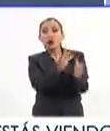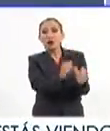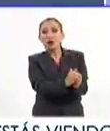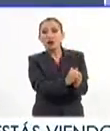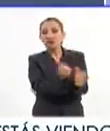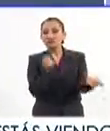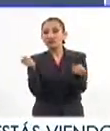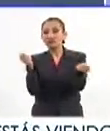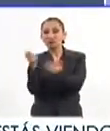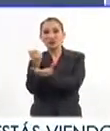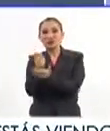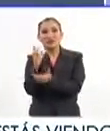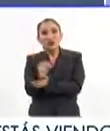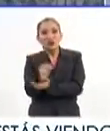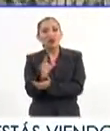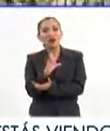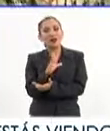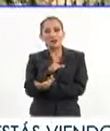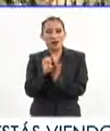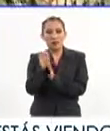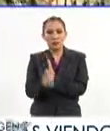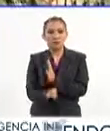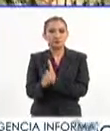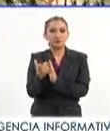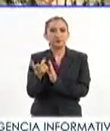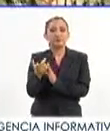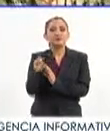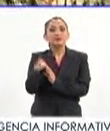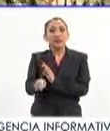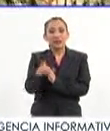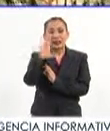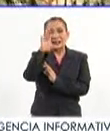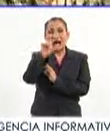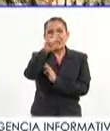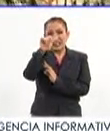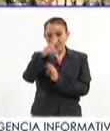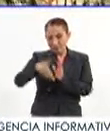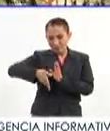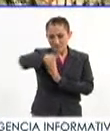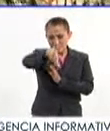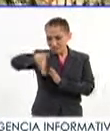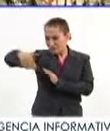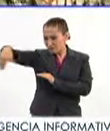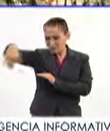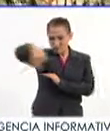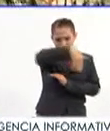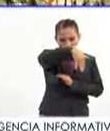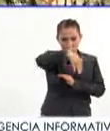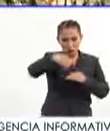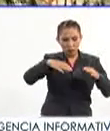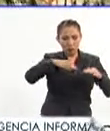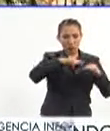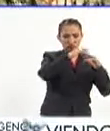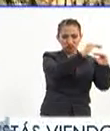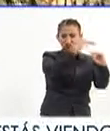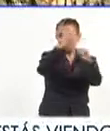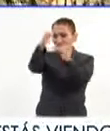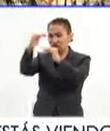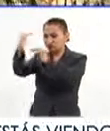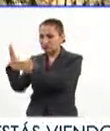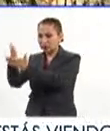es el que controla la ciudad, pero obviamente, por ejemplo, precisamente las calzadas tenían como estos puntos que delimitaban